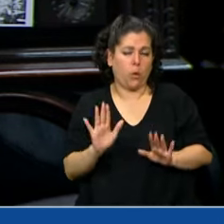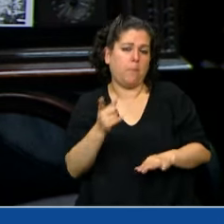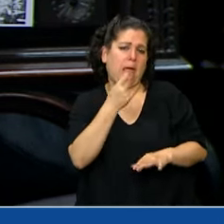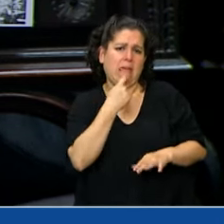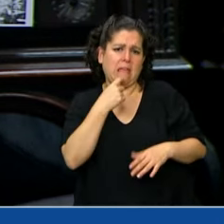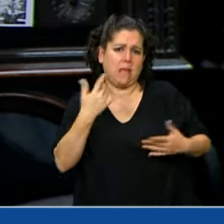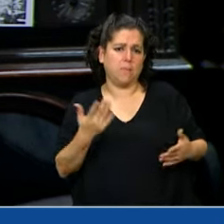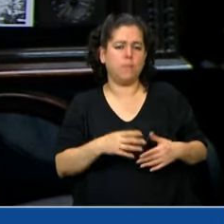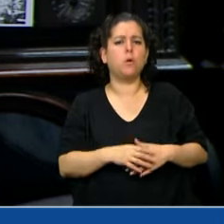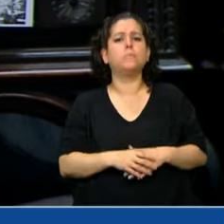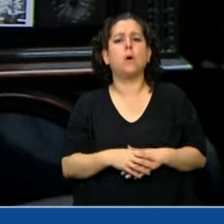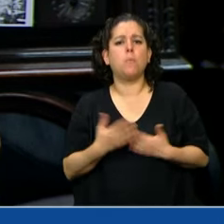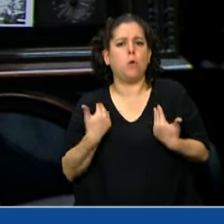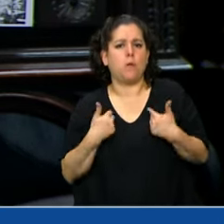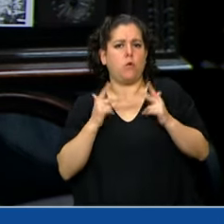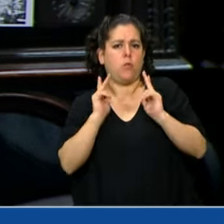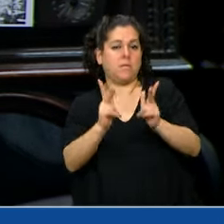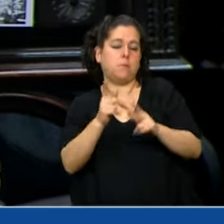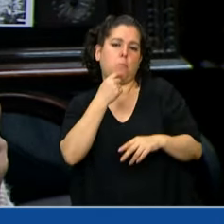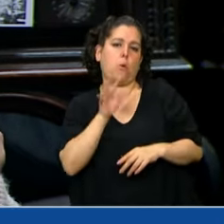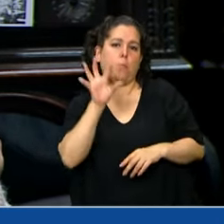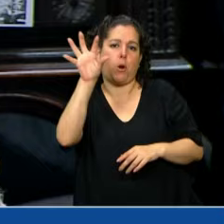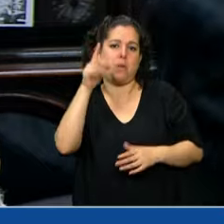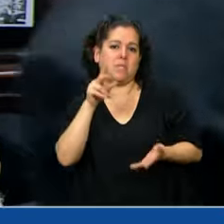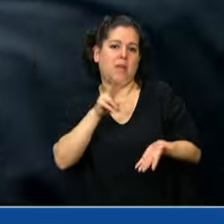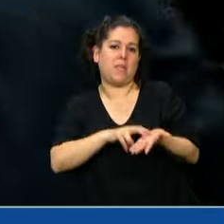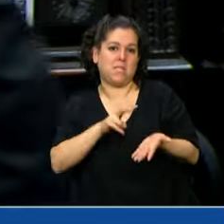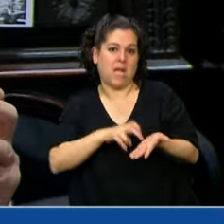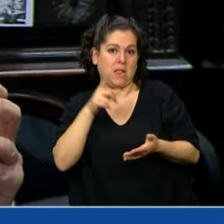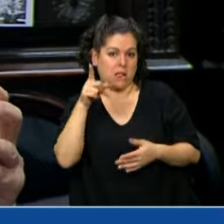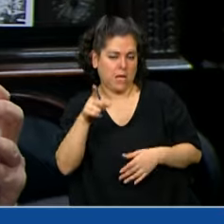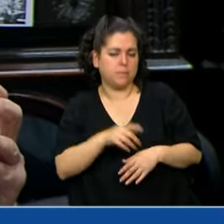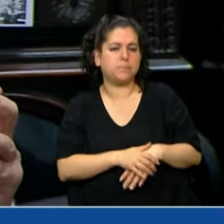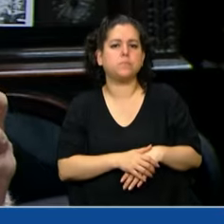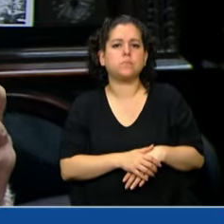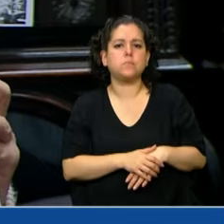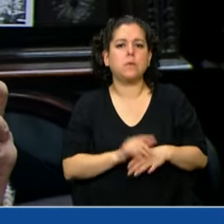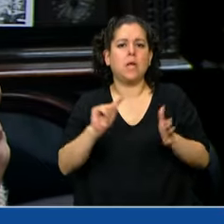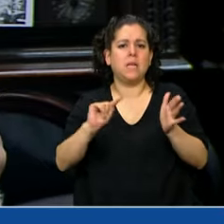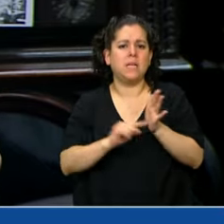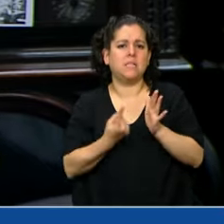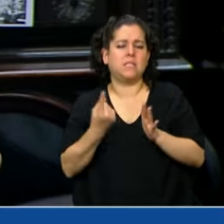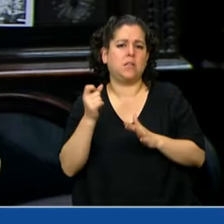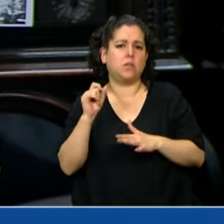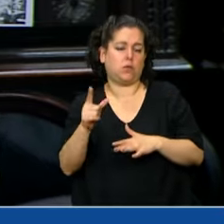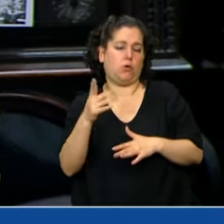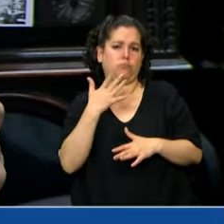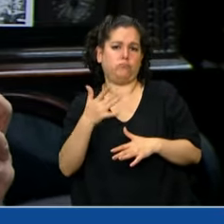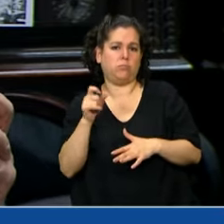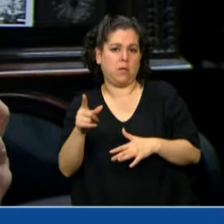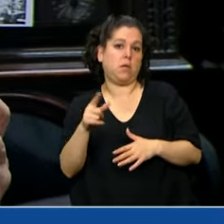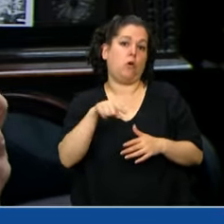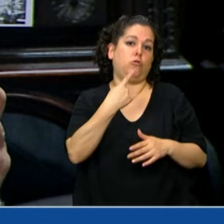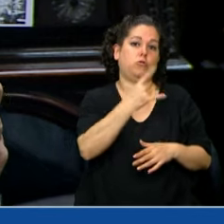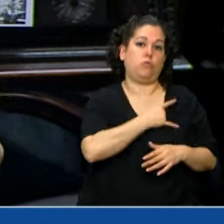ejemplo podemos decir en la provincia de salta un centro de astronomía de vanguardia en San